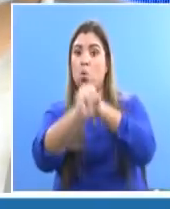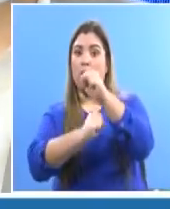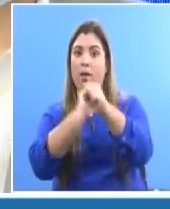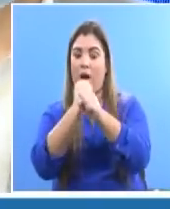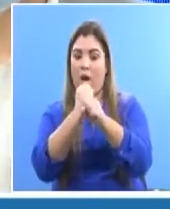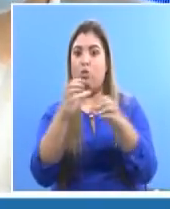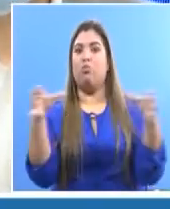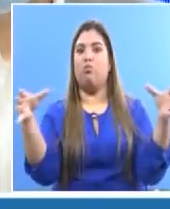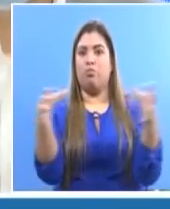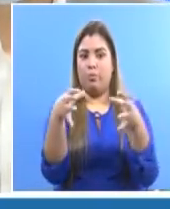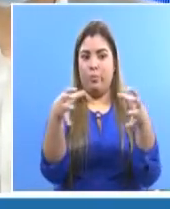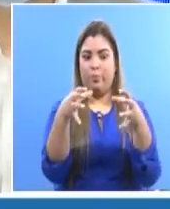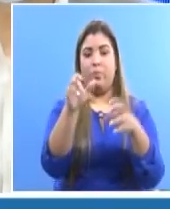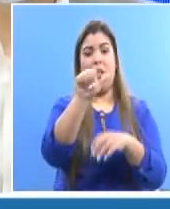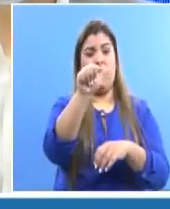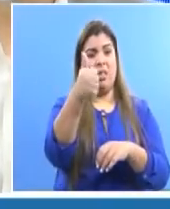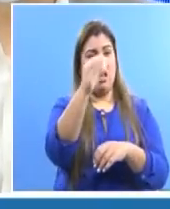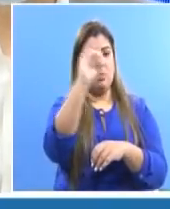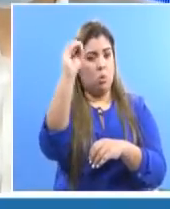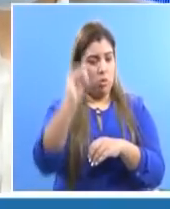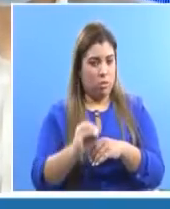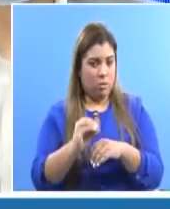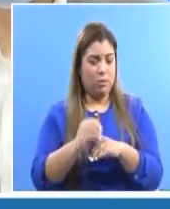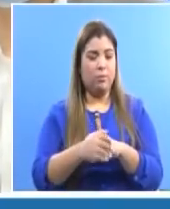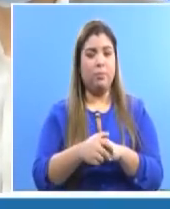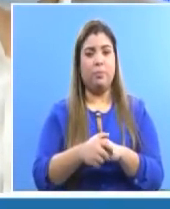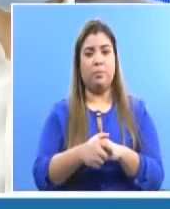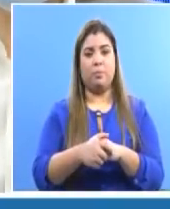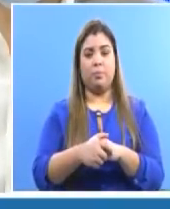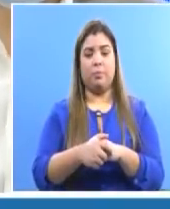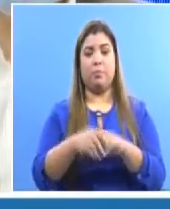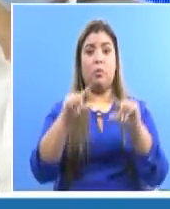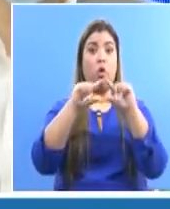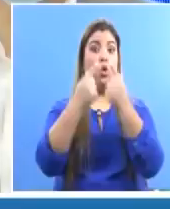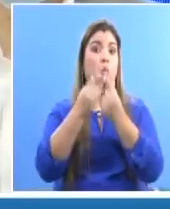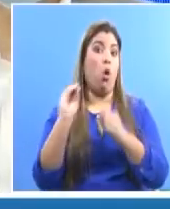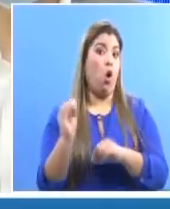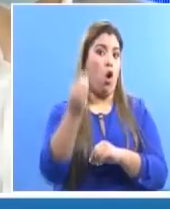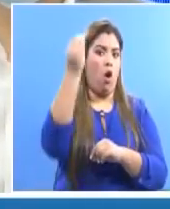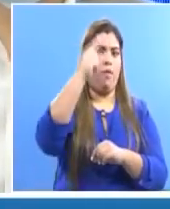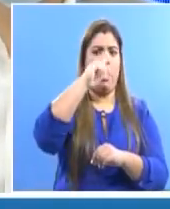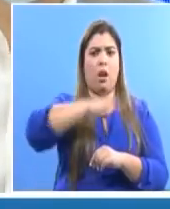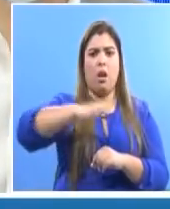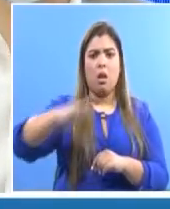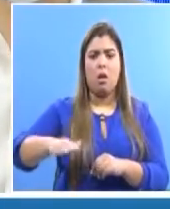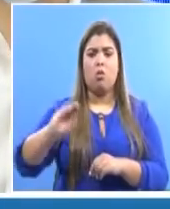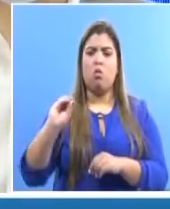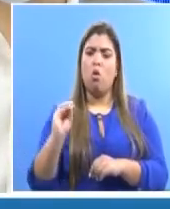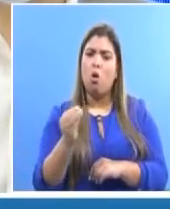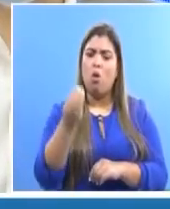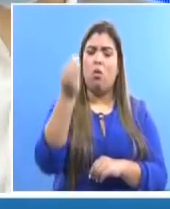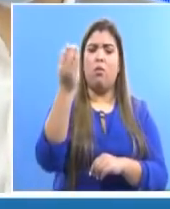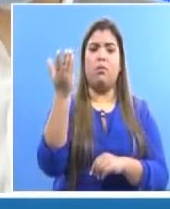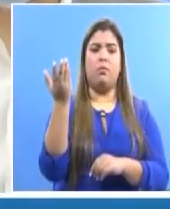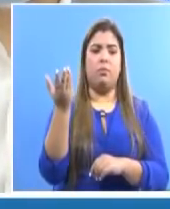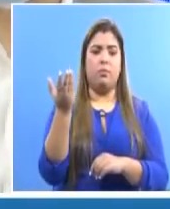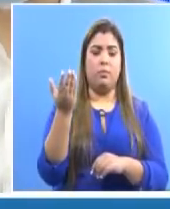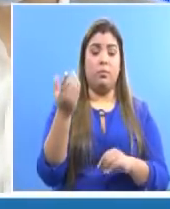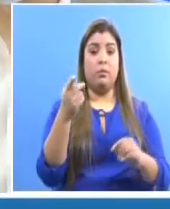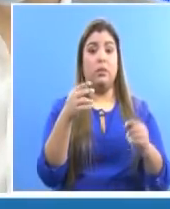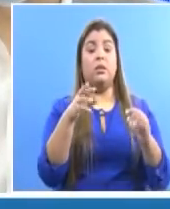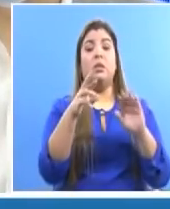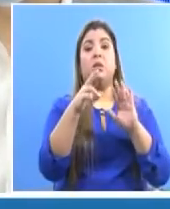El 10% se presenta en la población más joven, niños, adolescentes, que